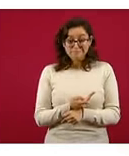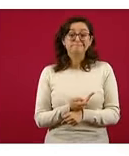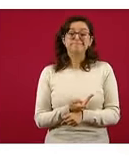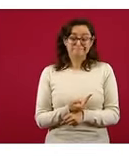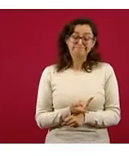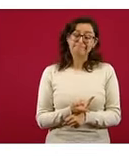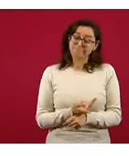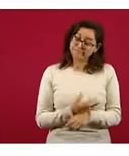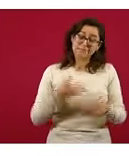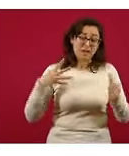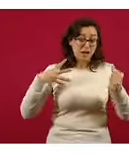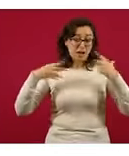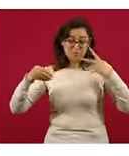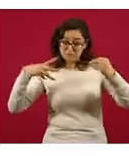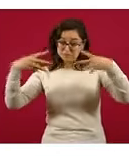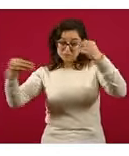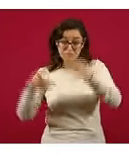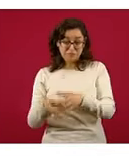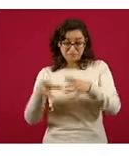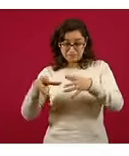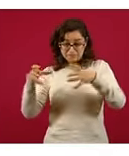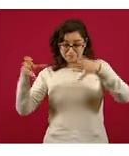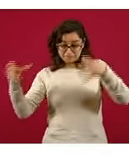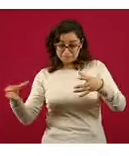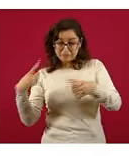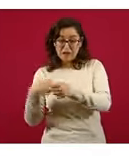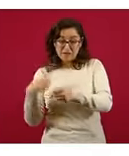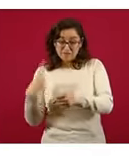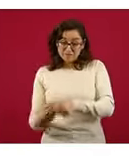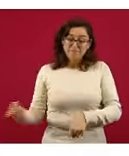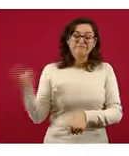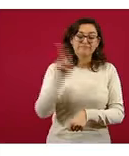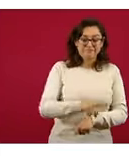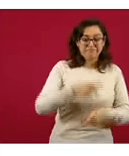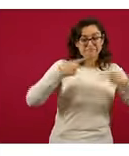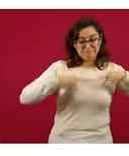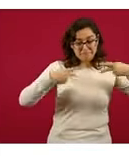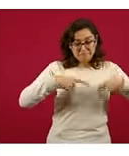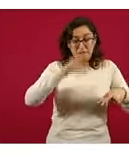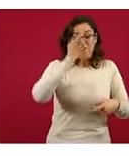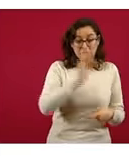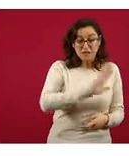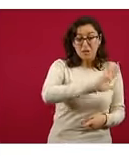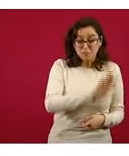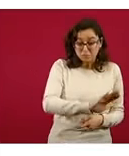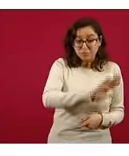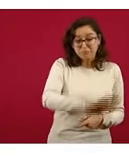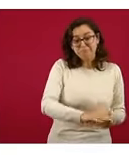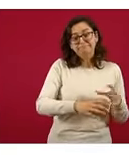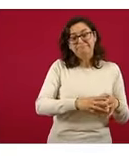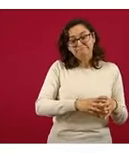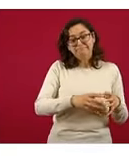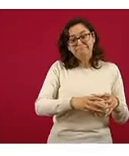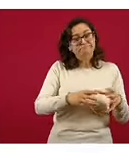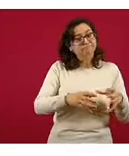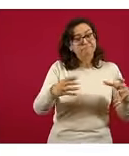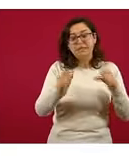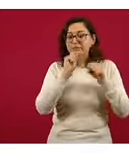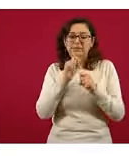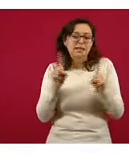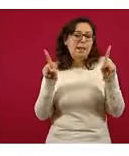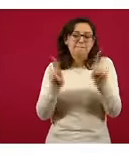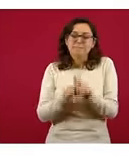como incrementa el número de casos, también van a ir incrementando el número de las defunciones. Esto es inevitable.